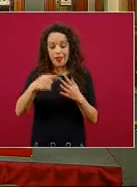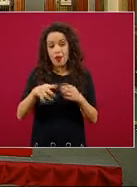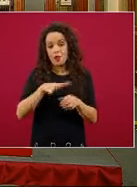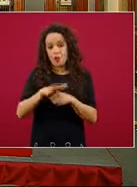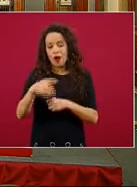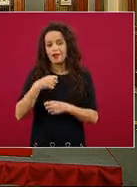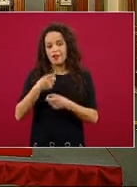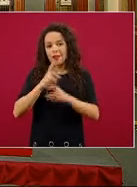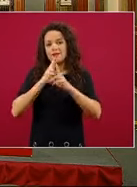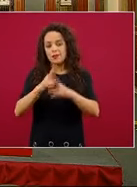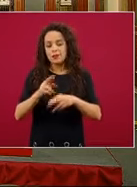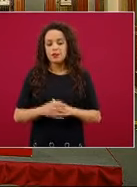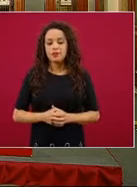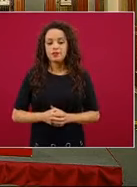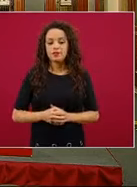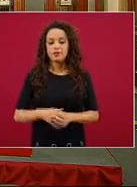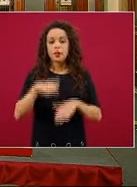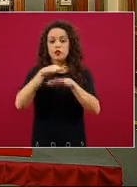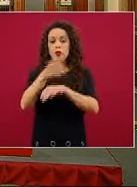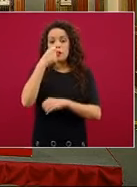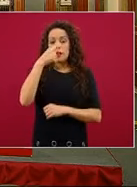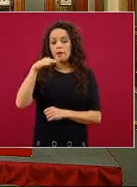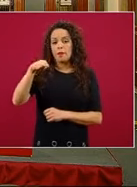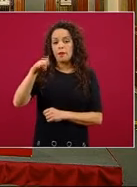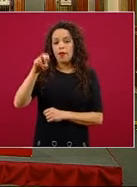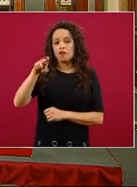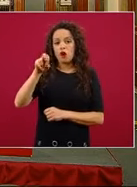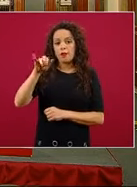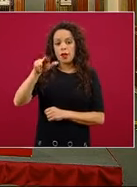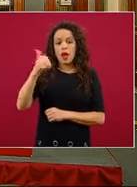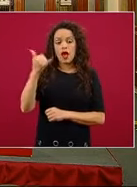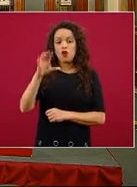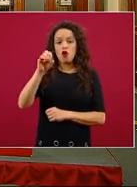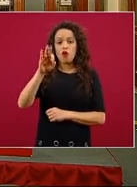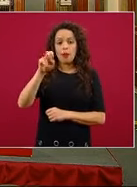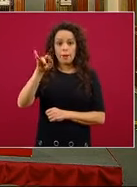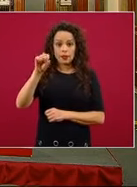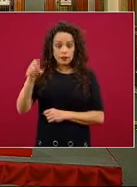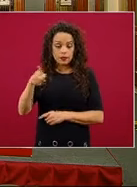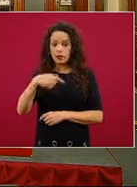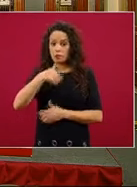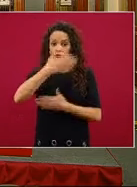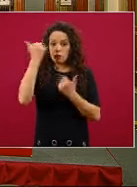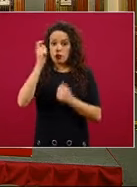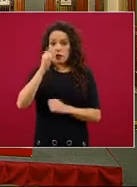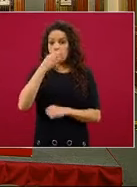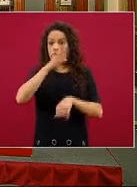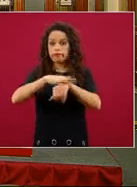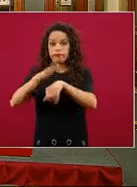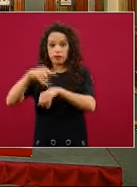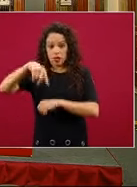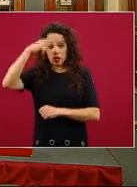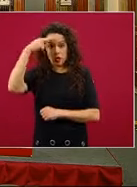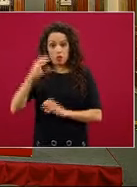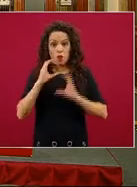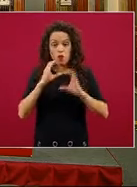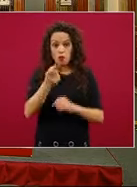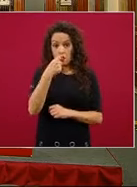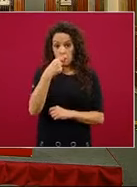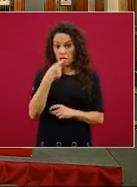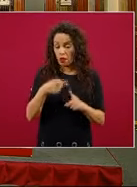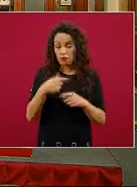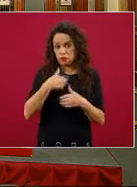apremiantes. Respecto a la metformina y COFEPRIS, no tengo conocimiento que se haya emitido alerta sanitaria alguna en México. Sí sé que